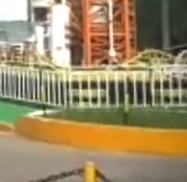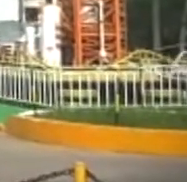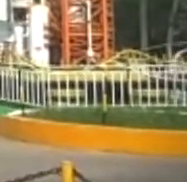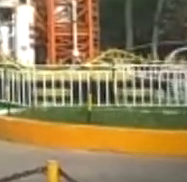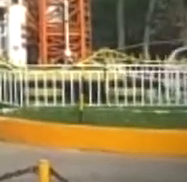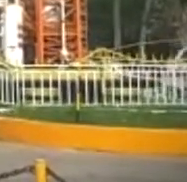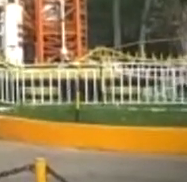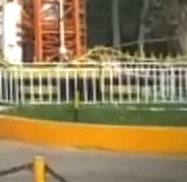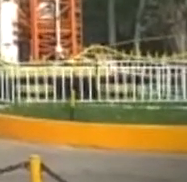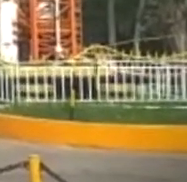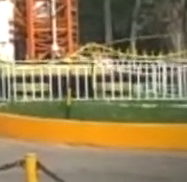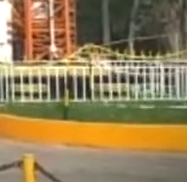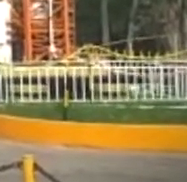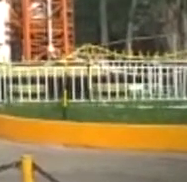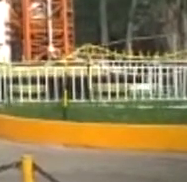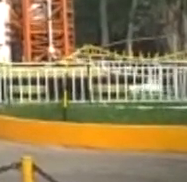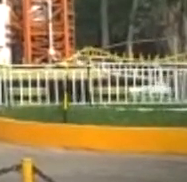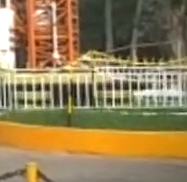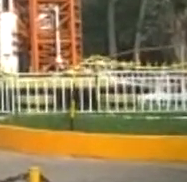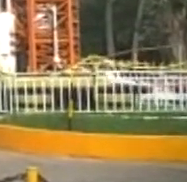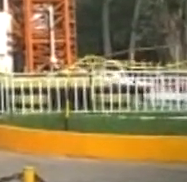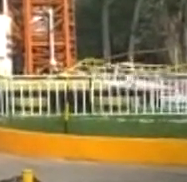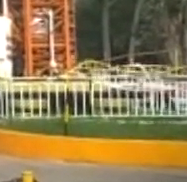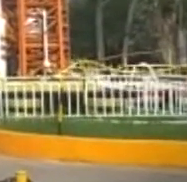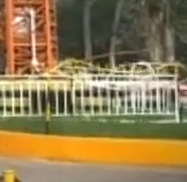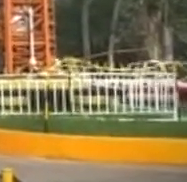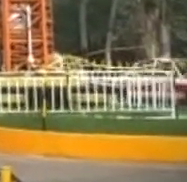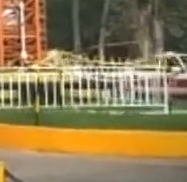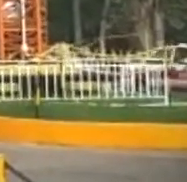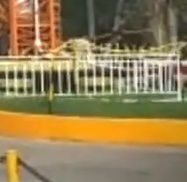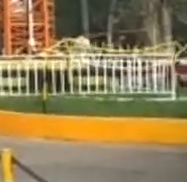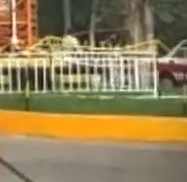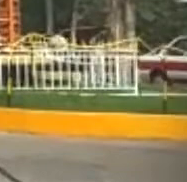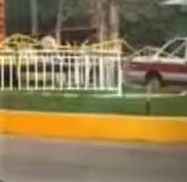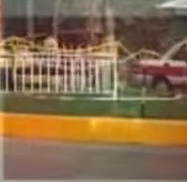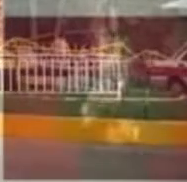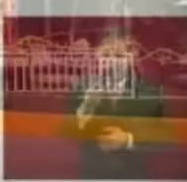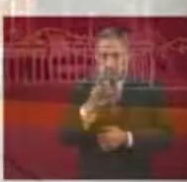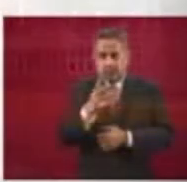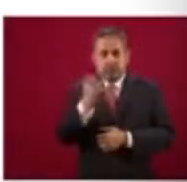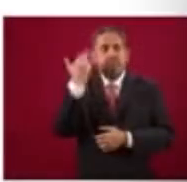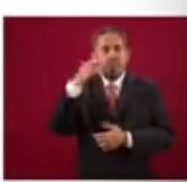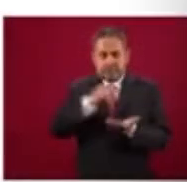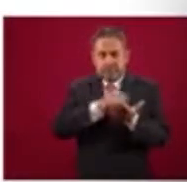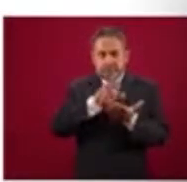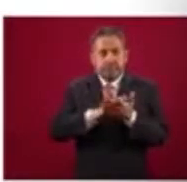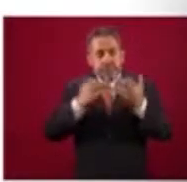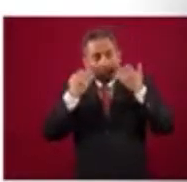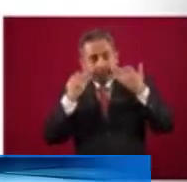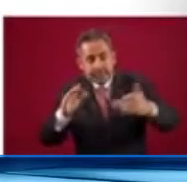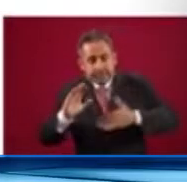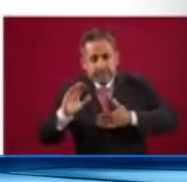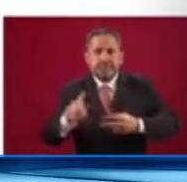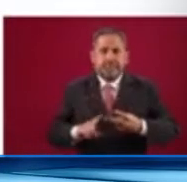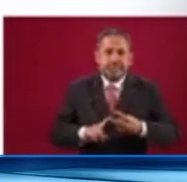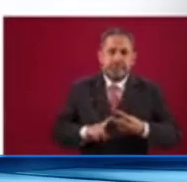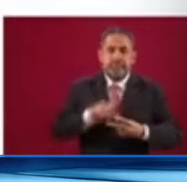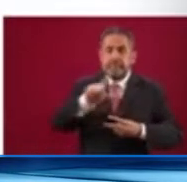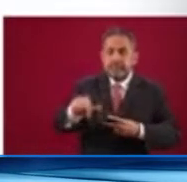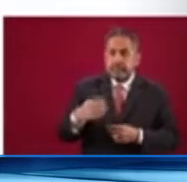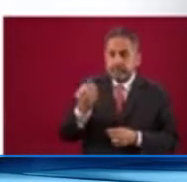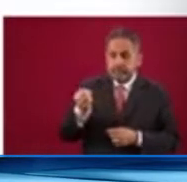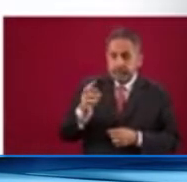la que se aseguraba que manuel limón hernández asumió el cargo al que renunció carlos romero deschamps el 9 de diciembre de